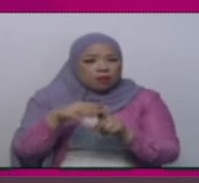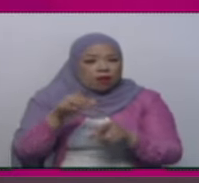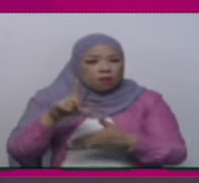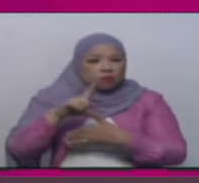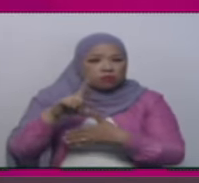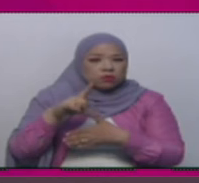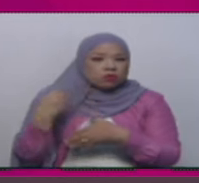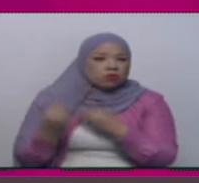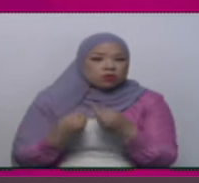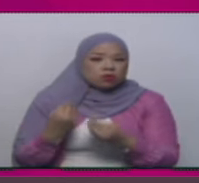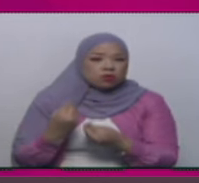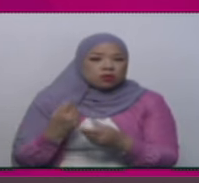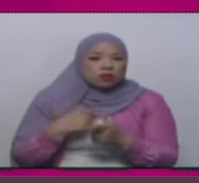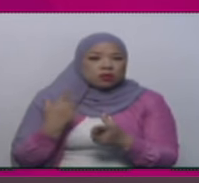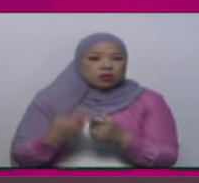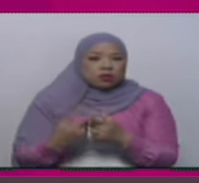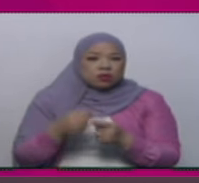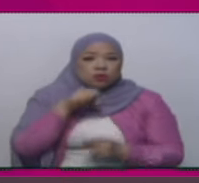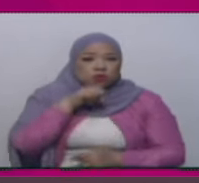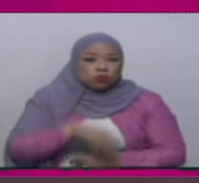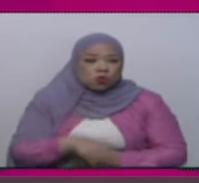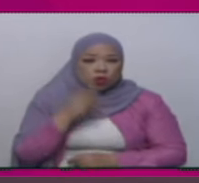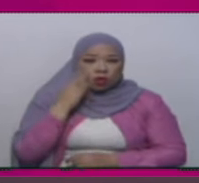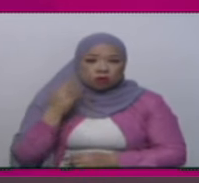Latina. Tenemos entonces también